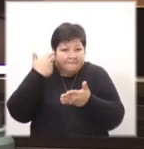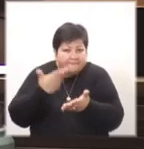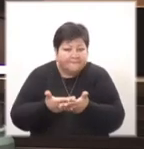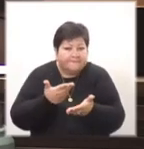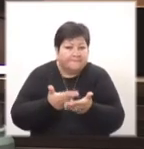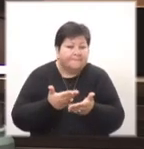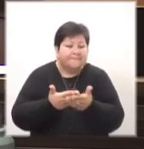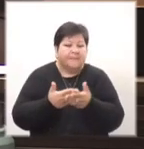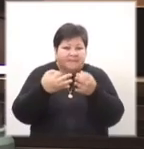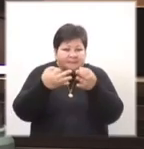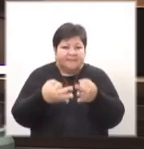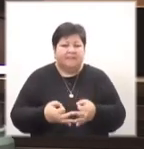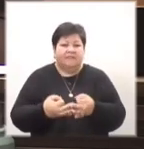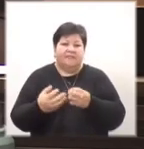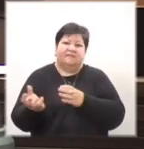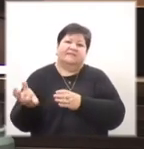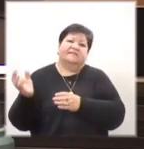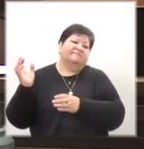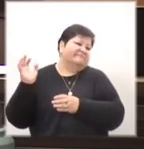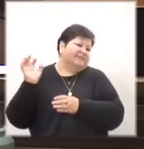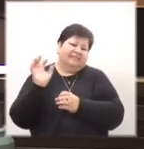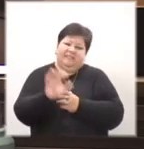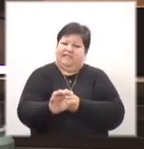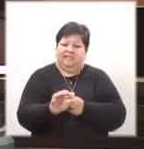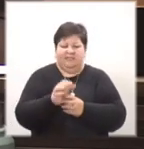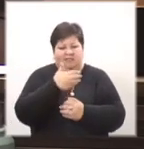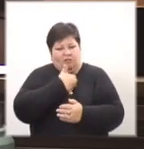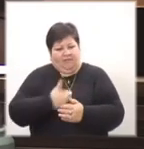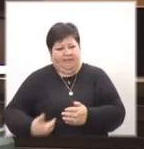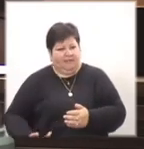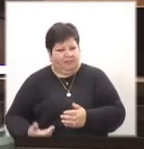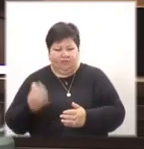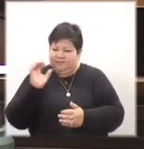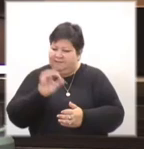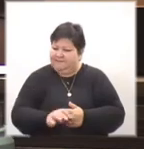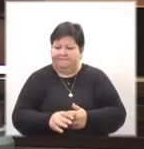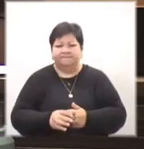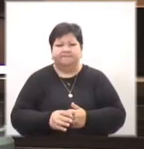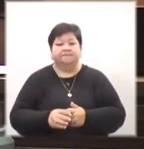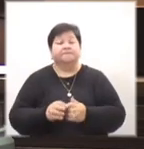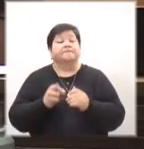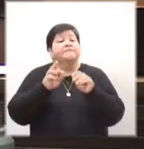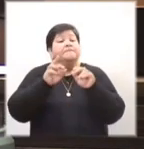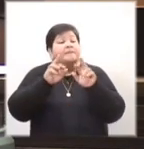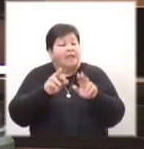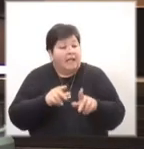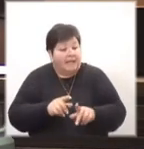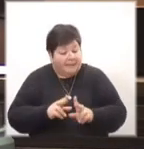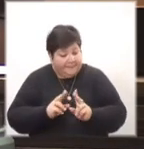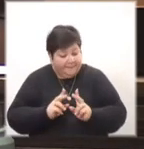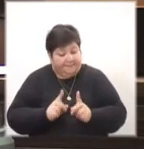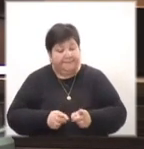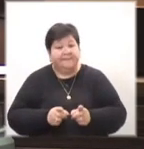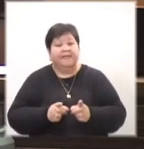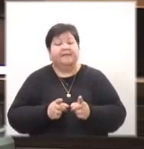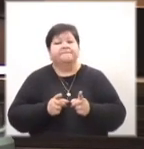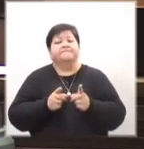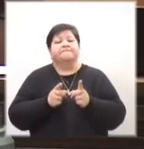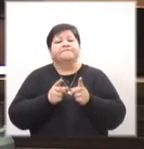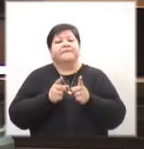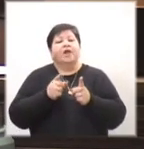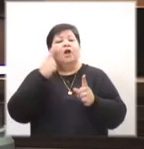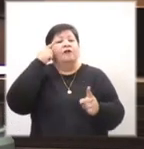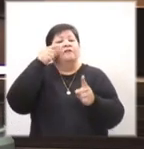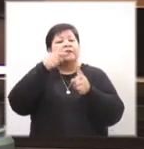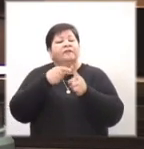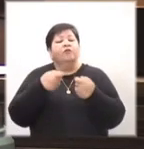concretas que fueron rechazadas por el oficialismo. Asimismo, la coalición ha manifestado que uno de sus objetivos es lograr que el